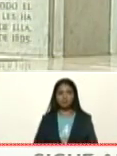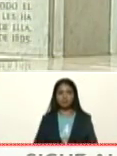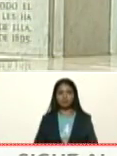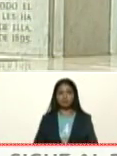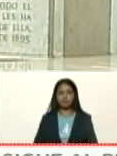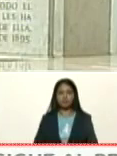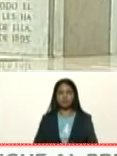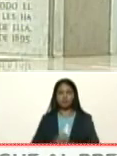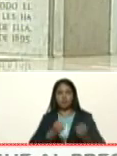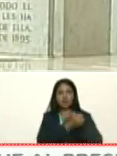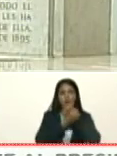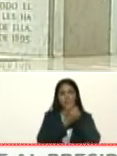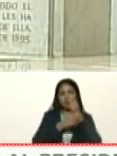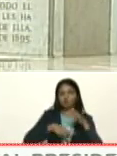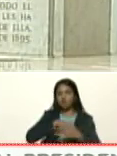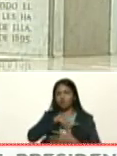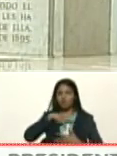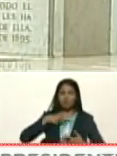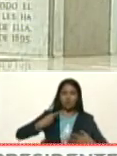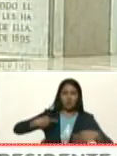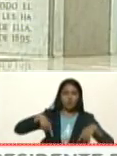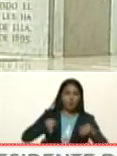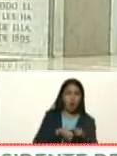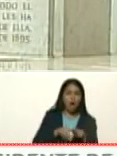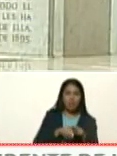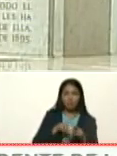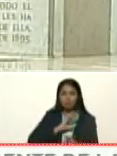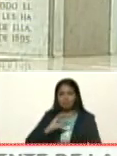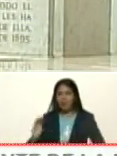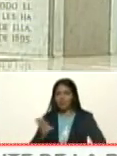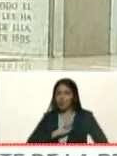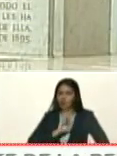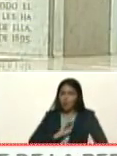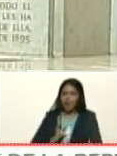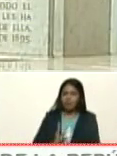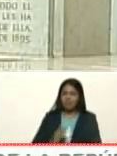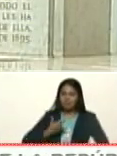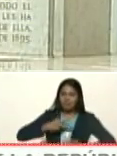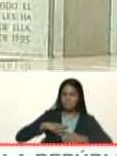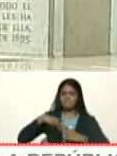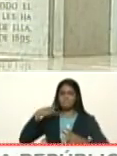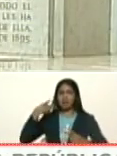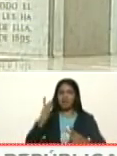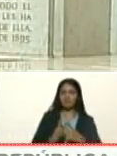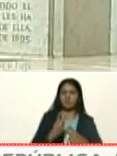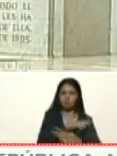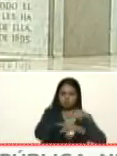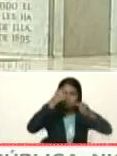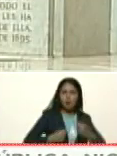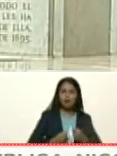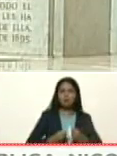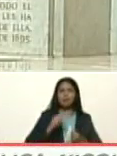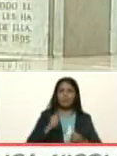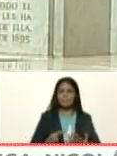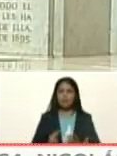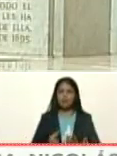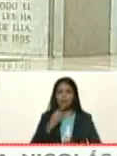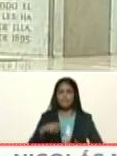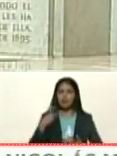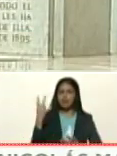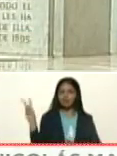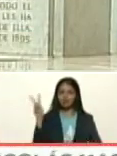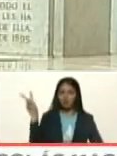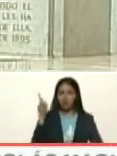Fue el amor, la pasión, patria, la valentía, el coraje